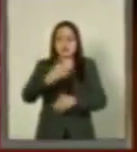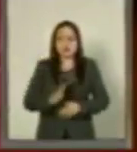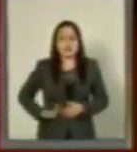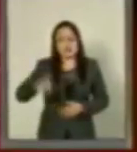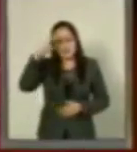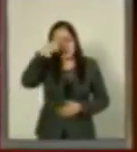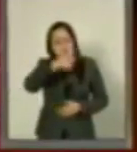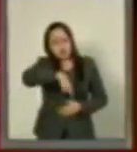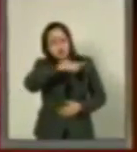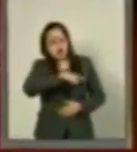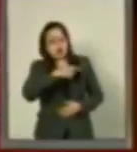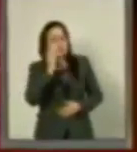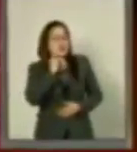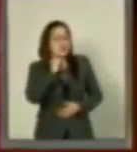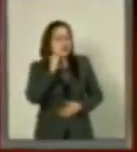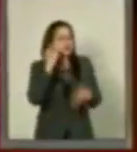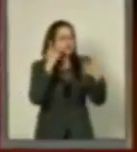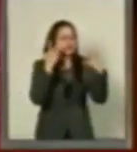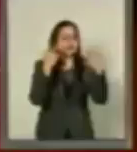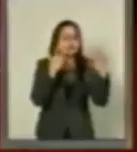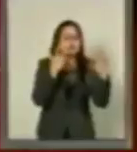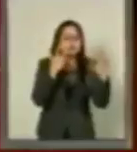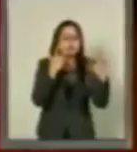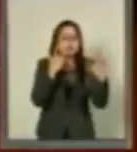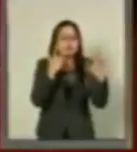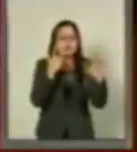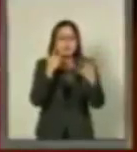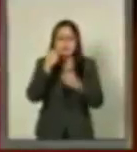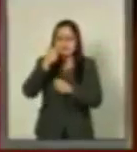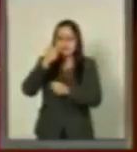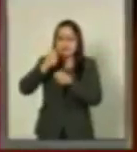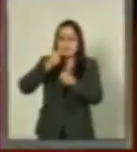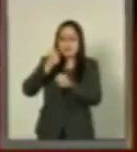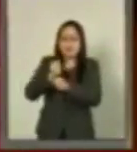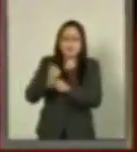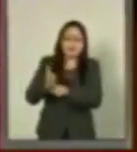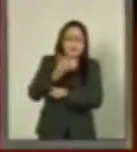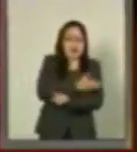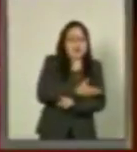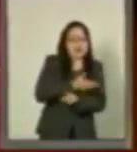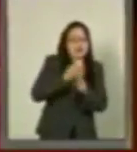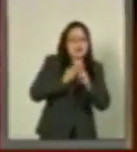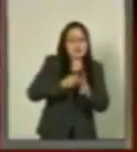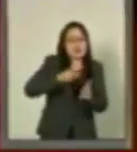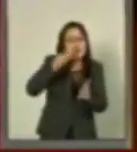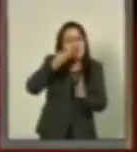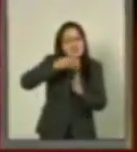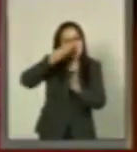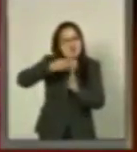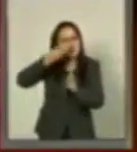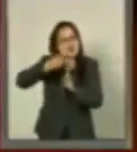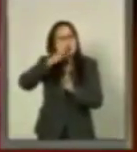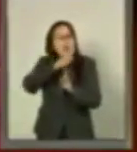Debo decirle que en el sexenio anterior se la pasó criticando esa actitud.